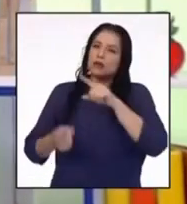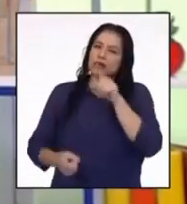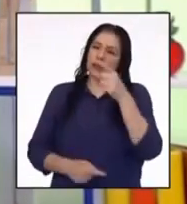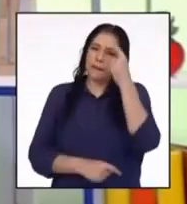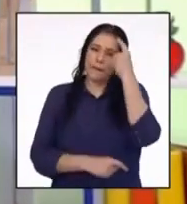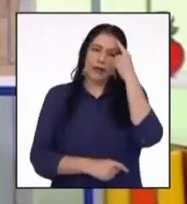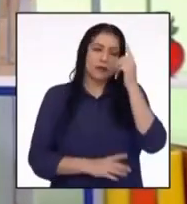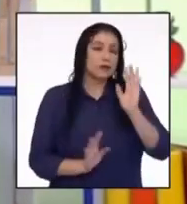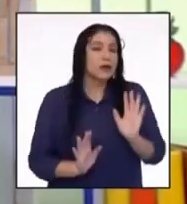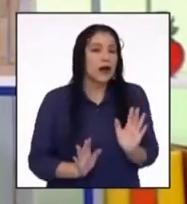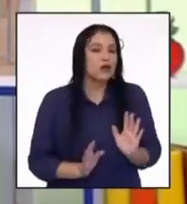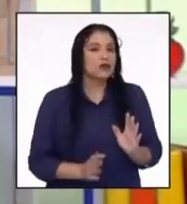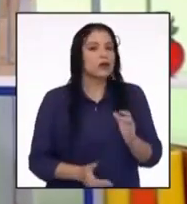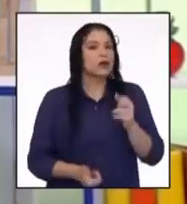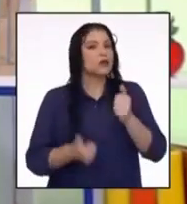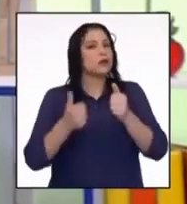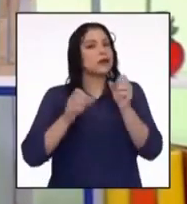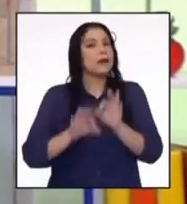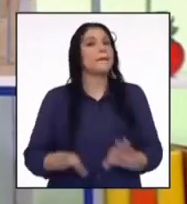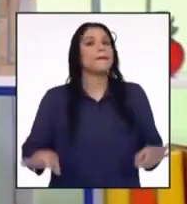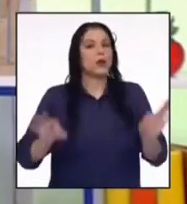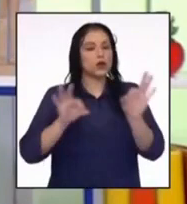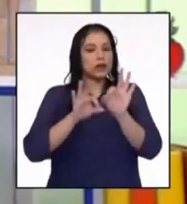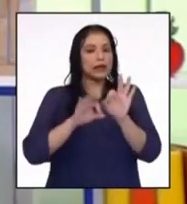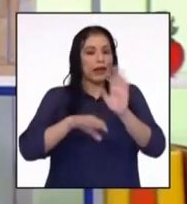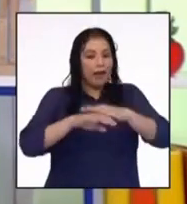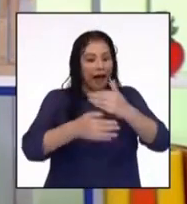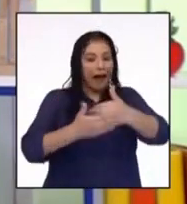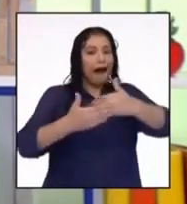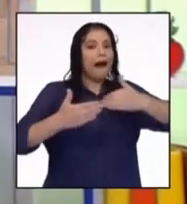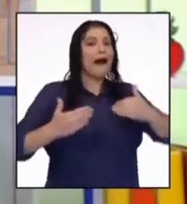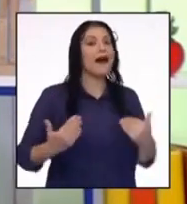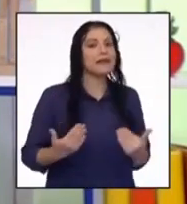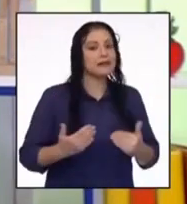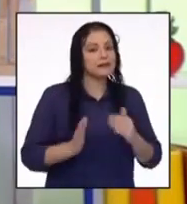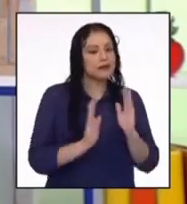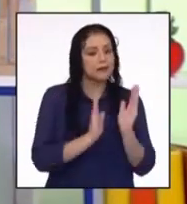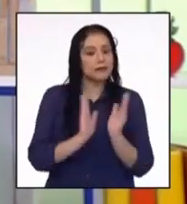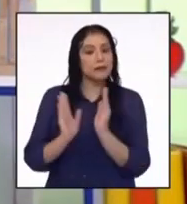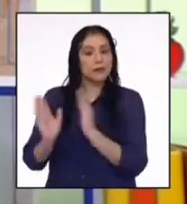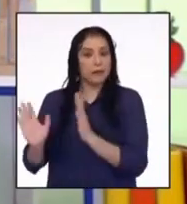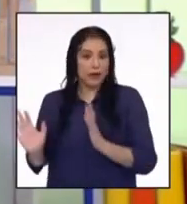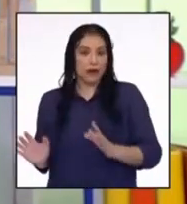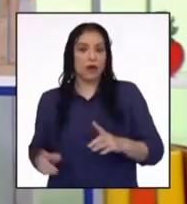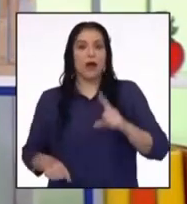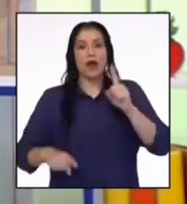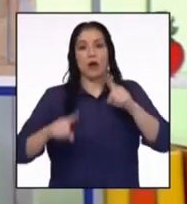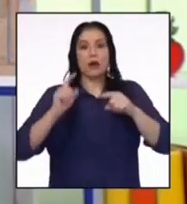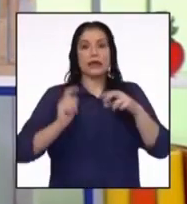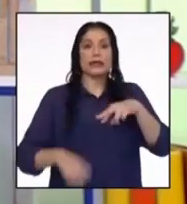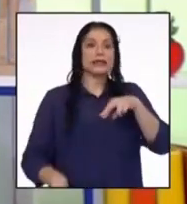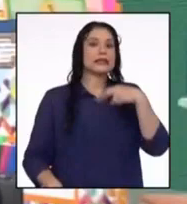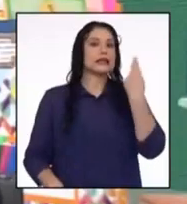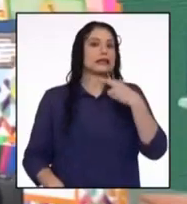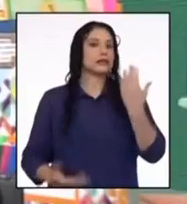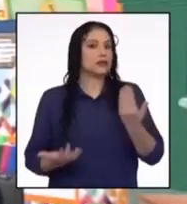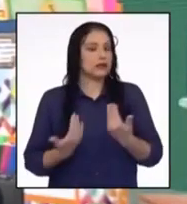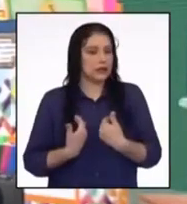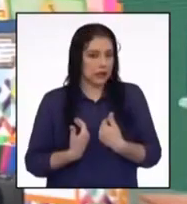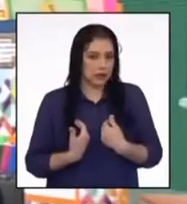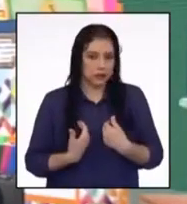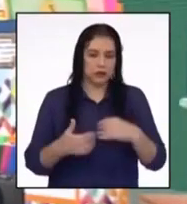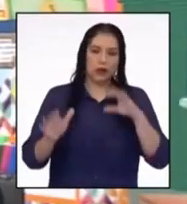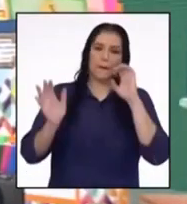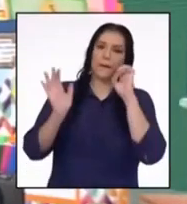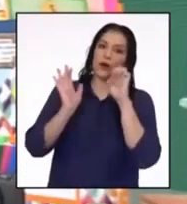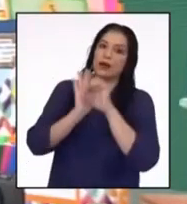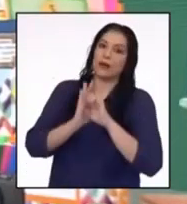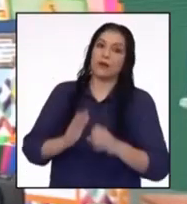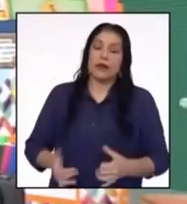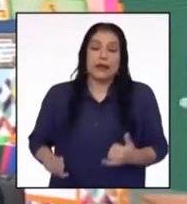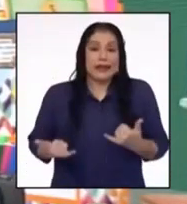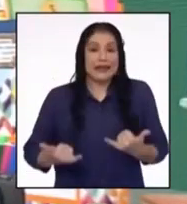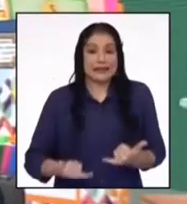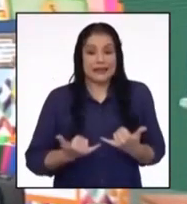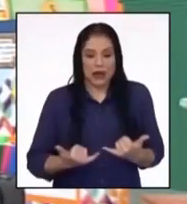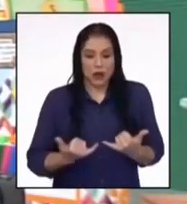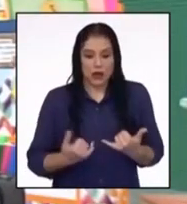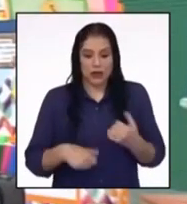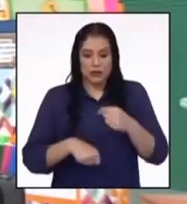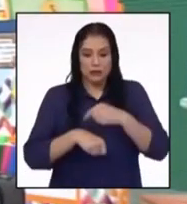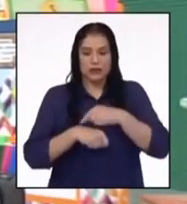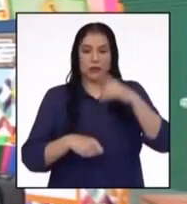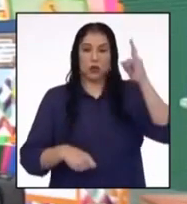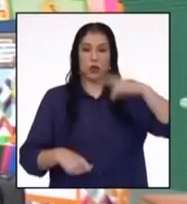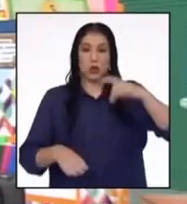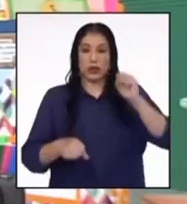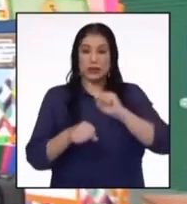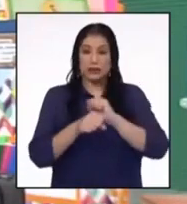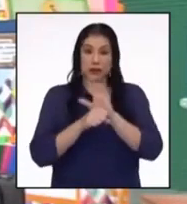algún momento sobre lo importante que es anticiparnos y estar preparados ante los riesgos que corremos. Por ejemplo, si ahora que nos encontramos en